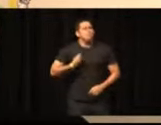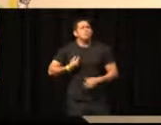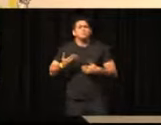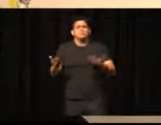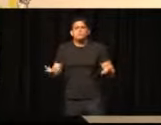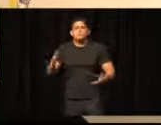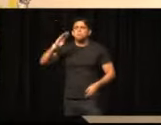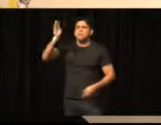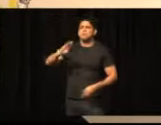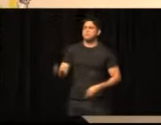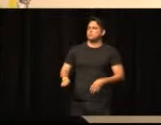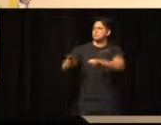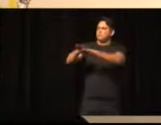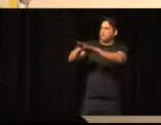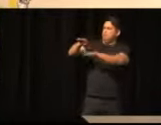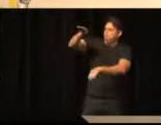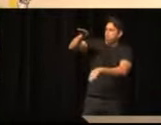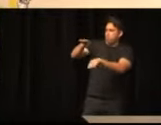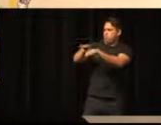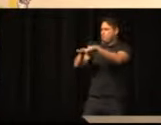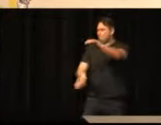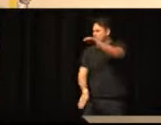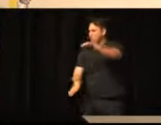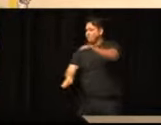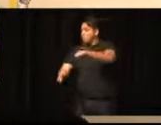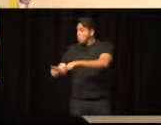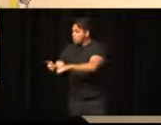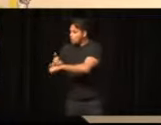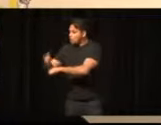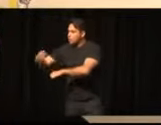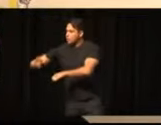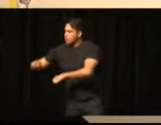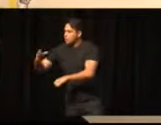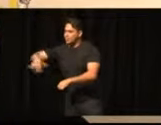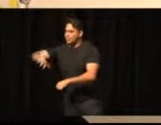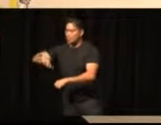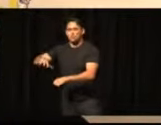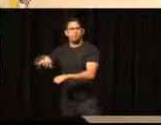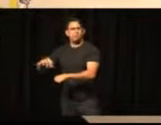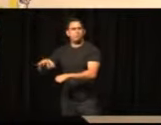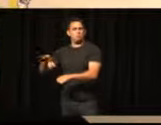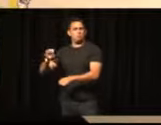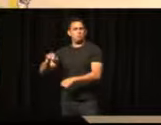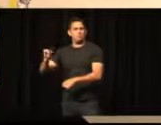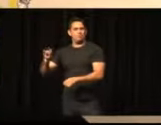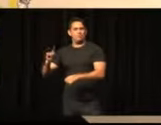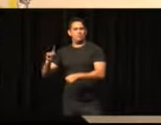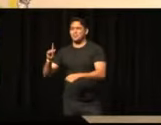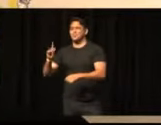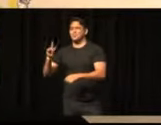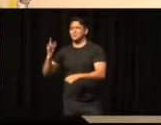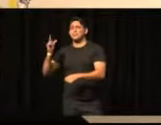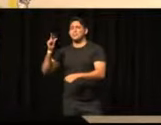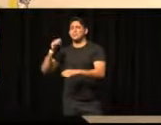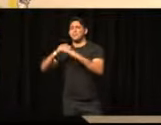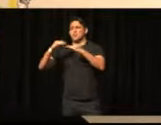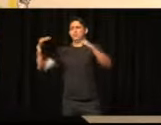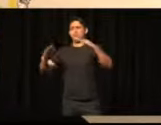hoy en Brasil una dificultad en la valoración del profesional del tercer sector, entre piso salarial y carga